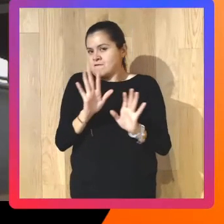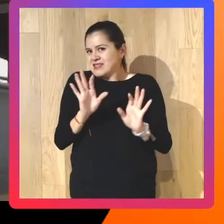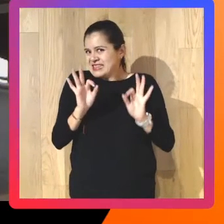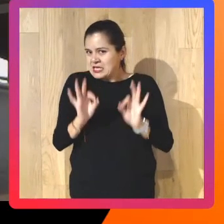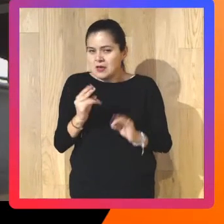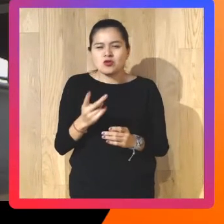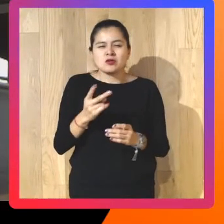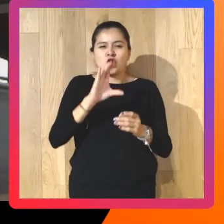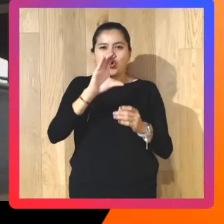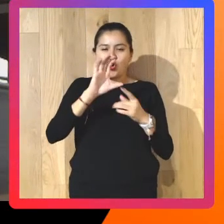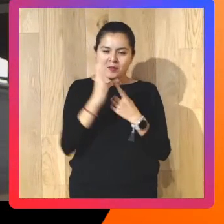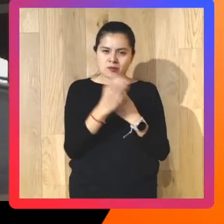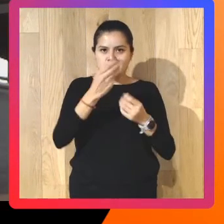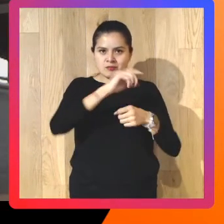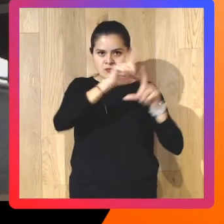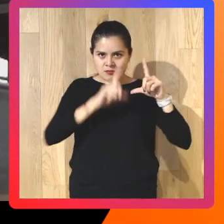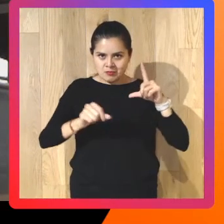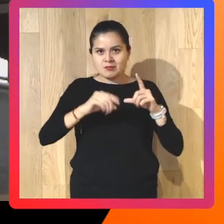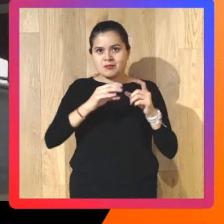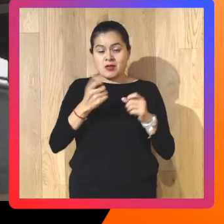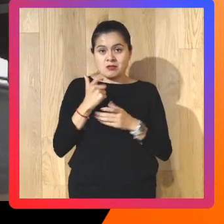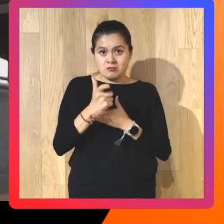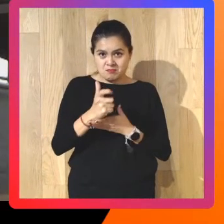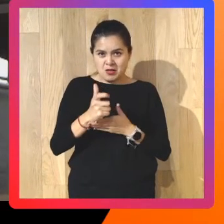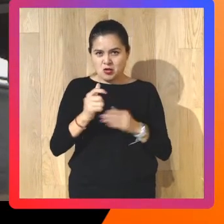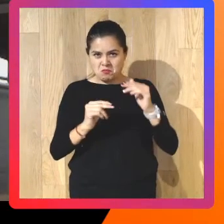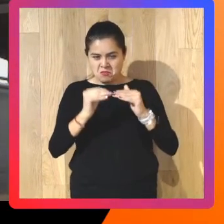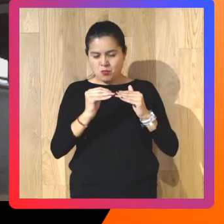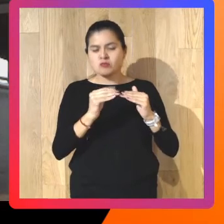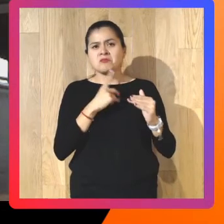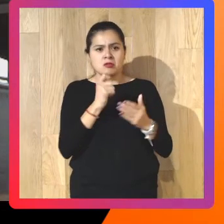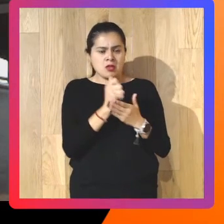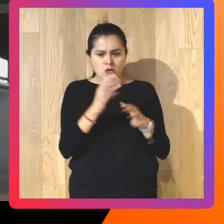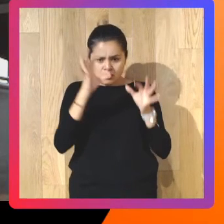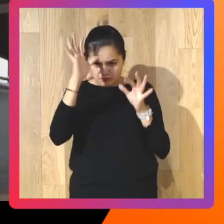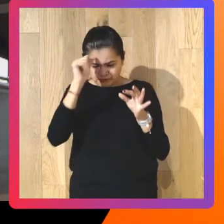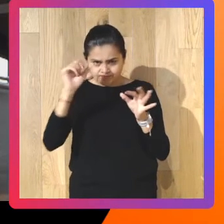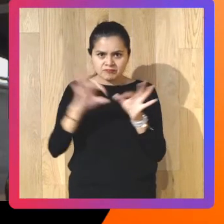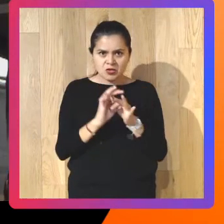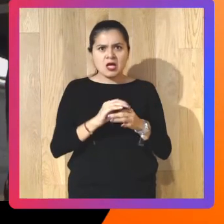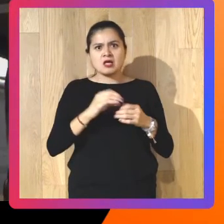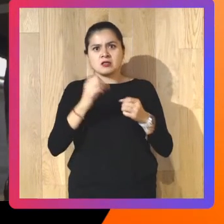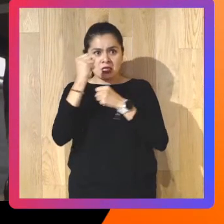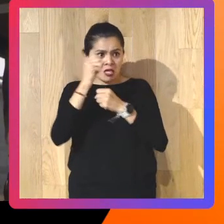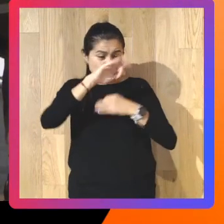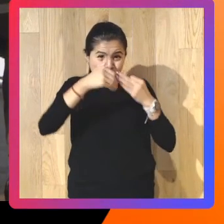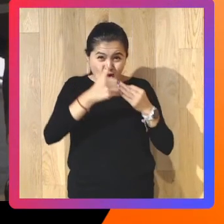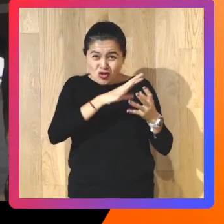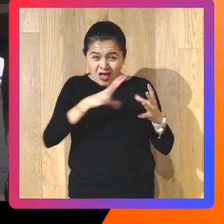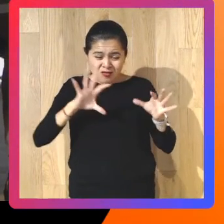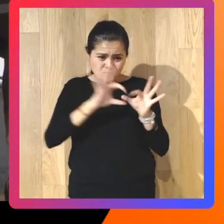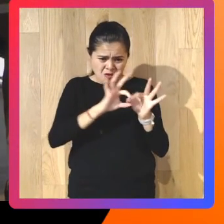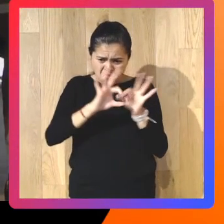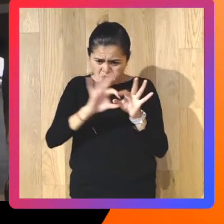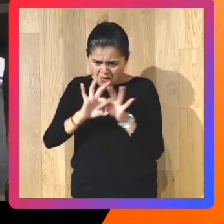Nacional de Salarios Mínimos, tenemos asientos en los organismos empresariales, los sindicatos de los trabajadores y el gobierno. Y ahí es donde se hace